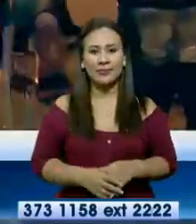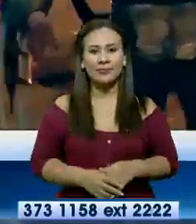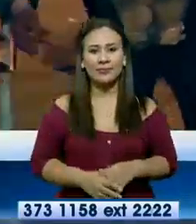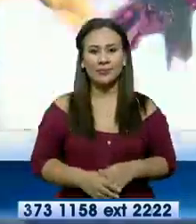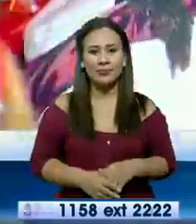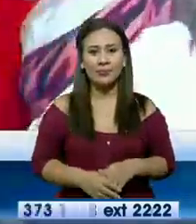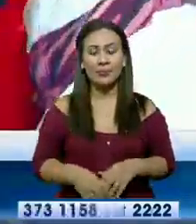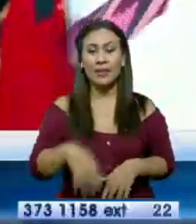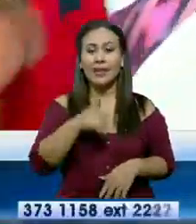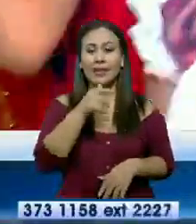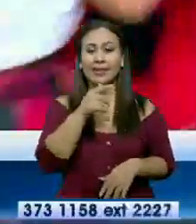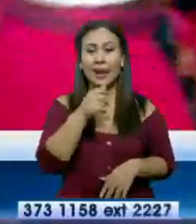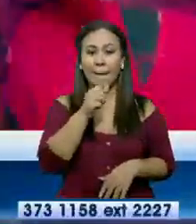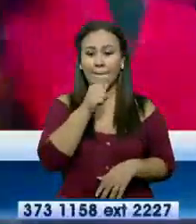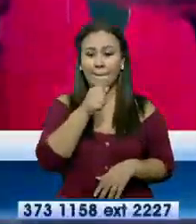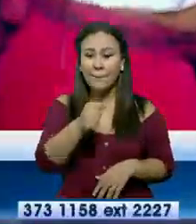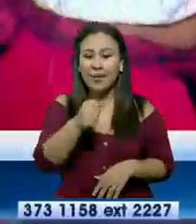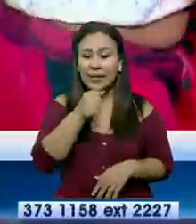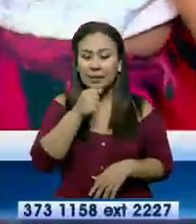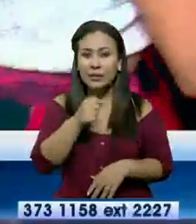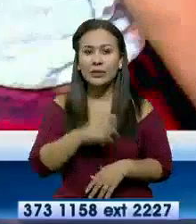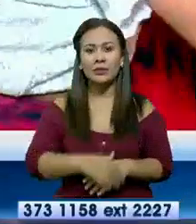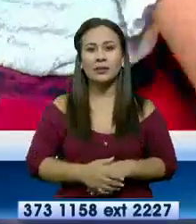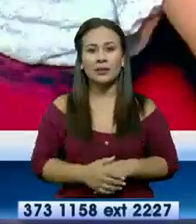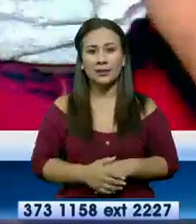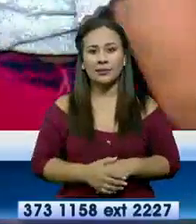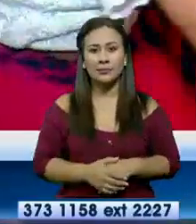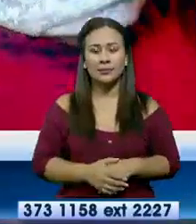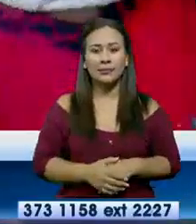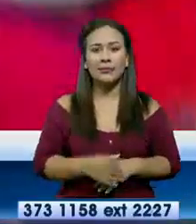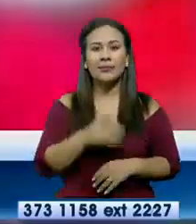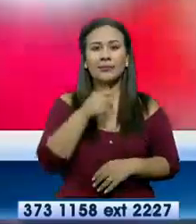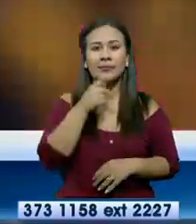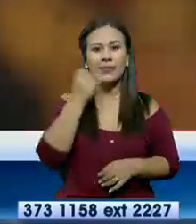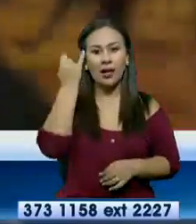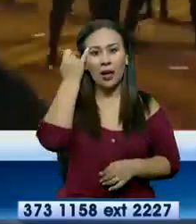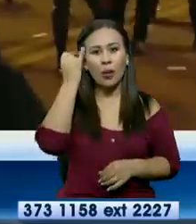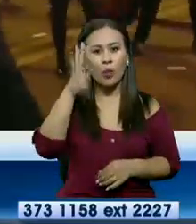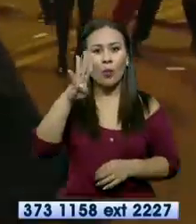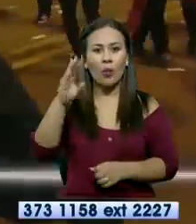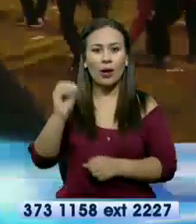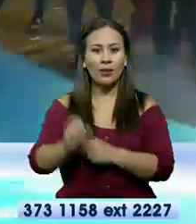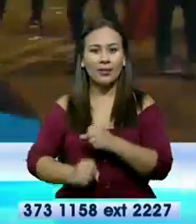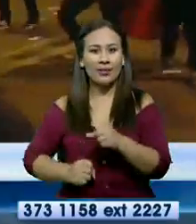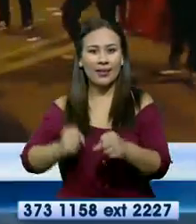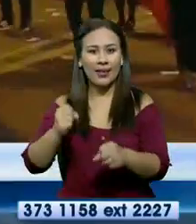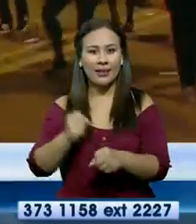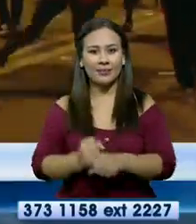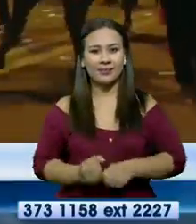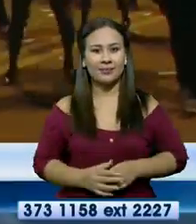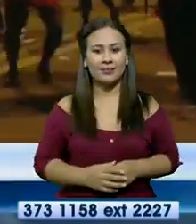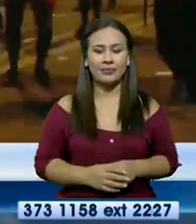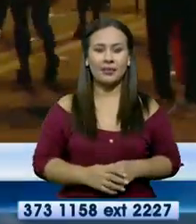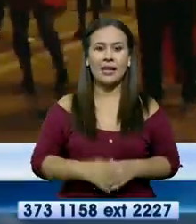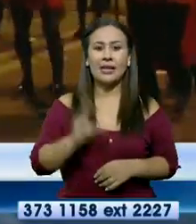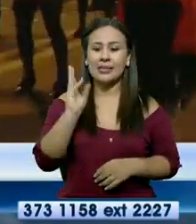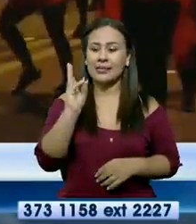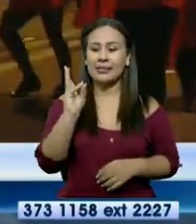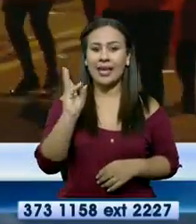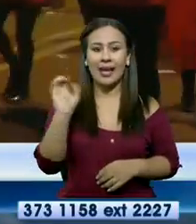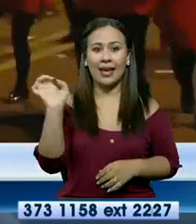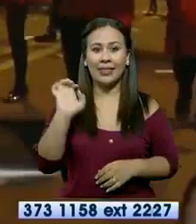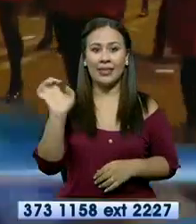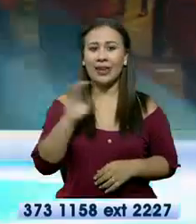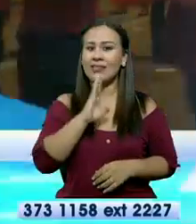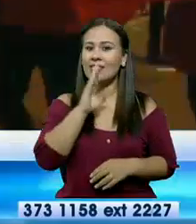la Unión de Periodistas de la SUAY y el Amistad Club. Organiza esto por más de 40 años ya, y el 6 de enero la cita es